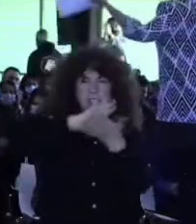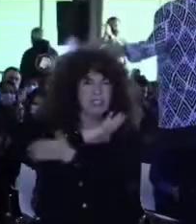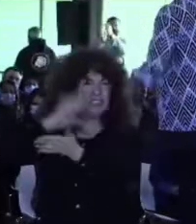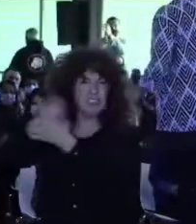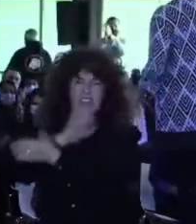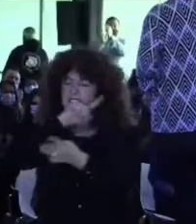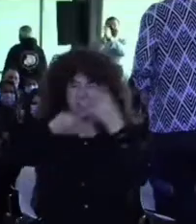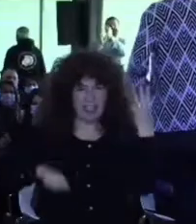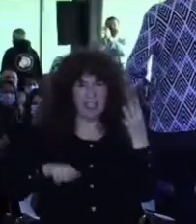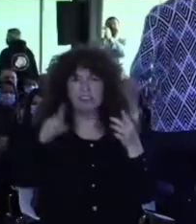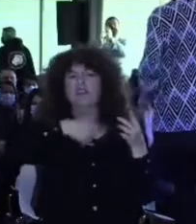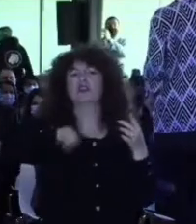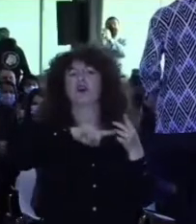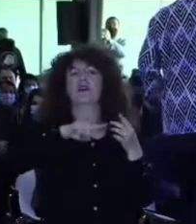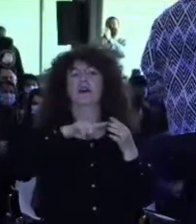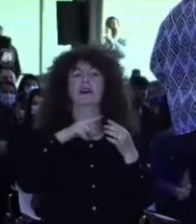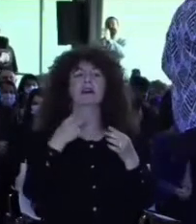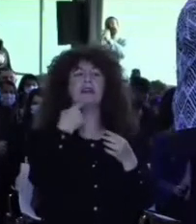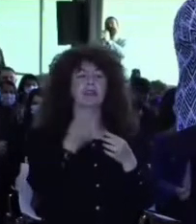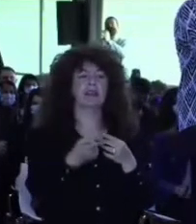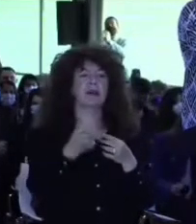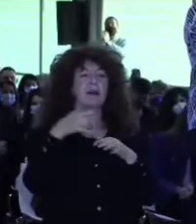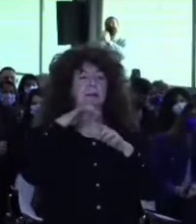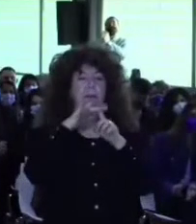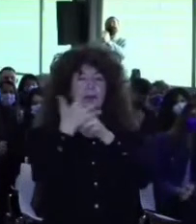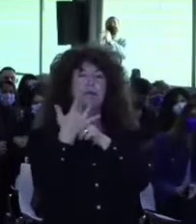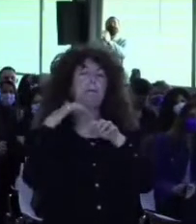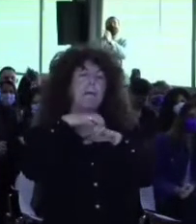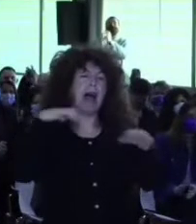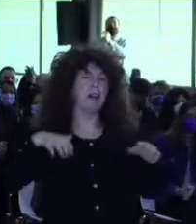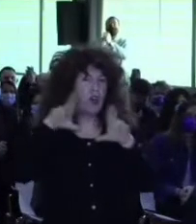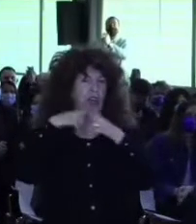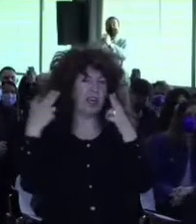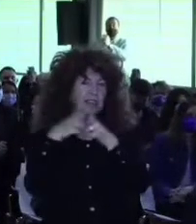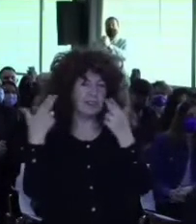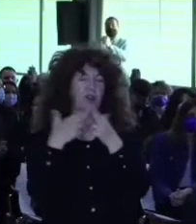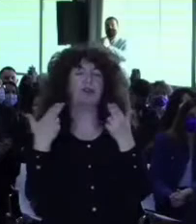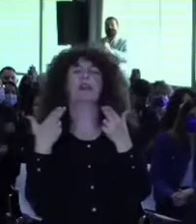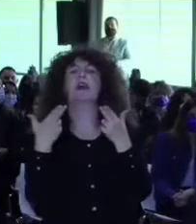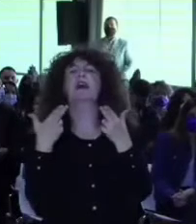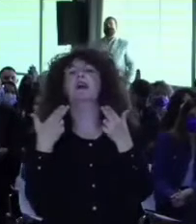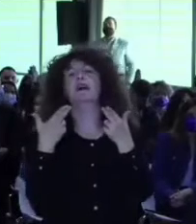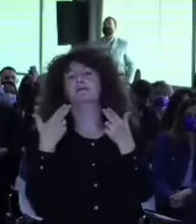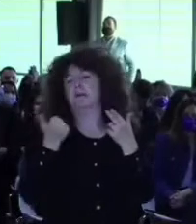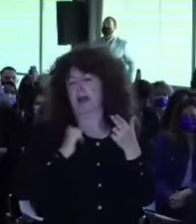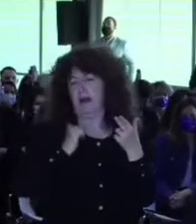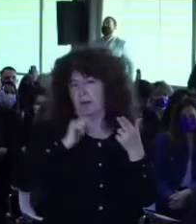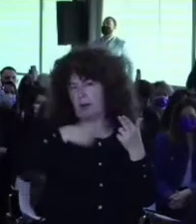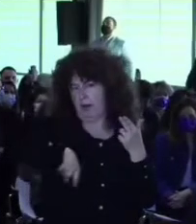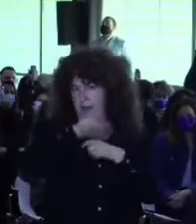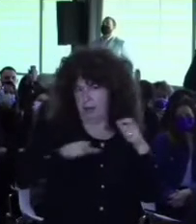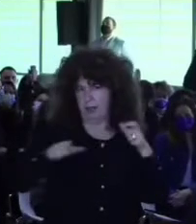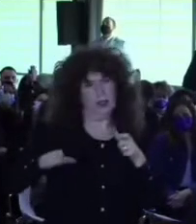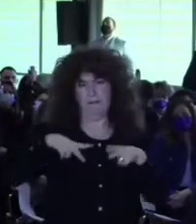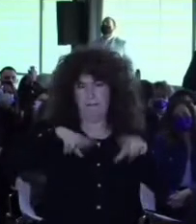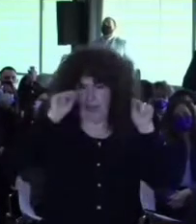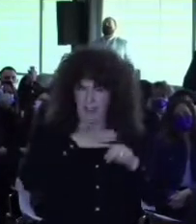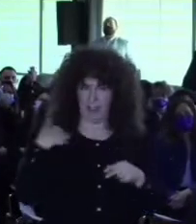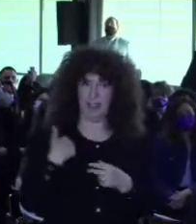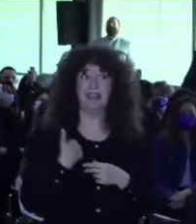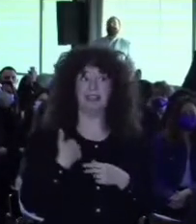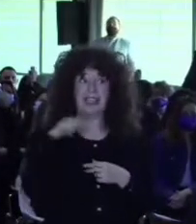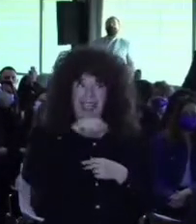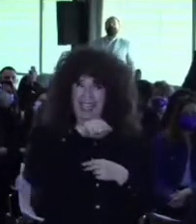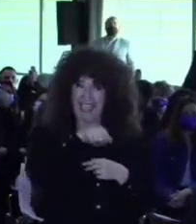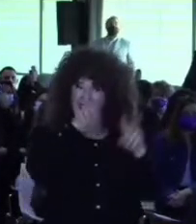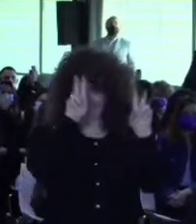relaciones de explotación que hacen que la mayoría social habite en los suelos pegajosos. Y eso,